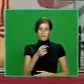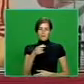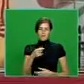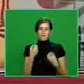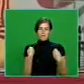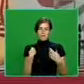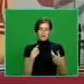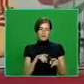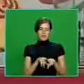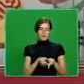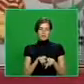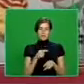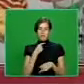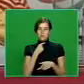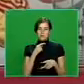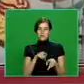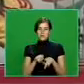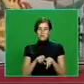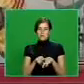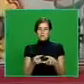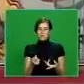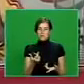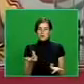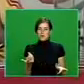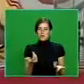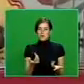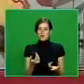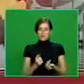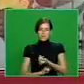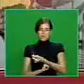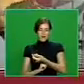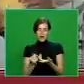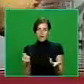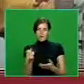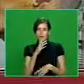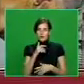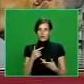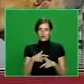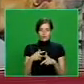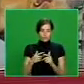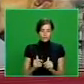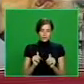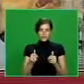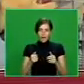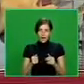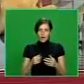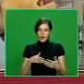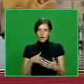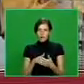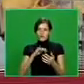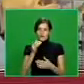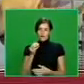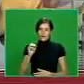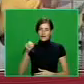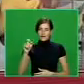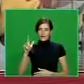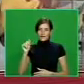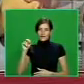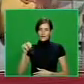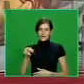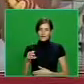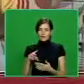vive del chisme y de la intriga de poca monta ahora empezar a meterse contra Yaquelín como